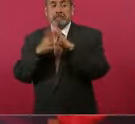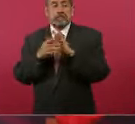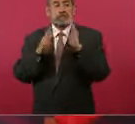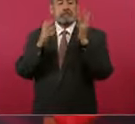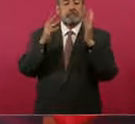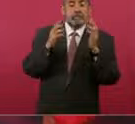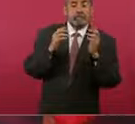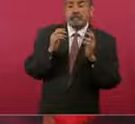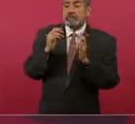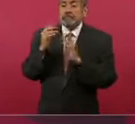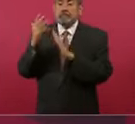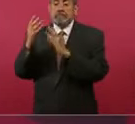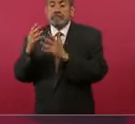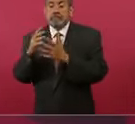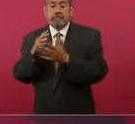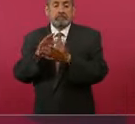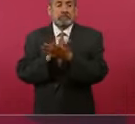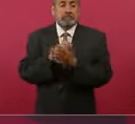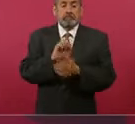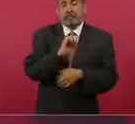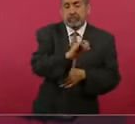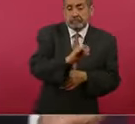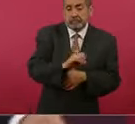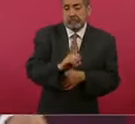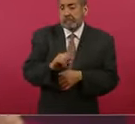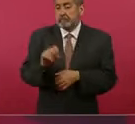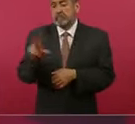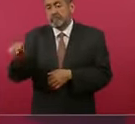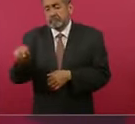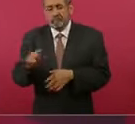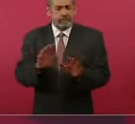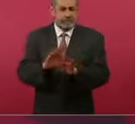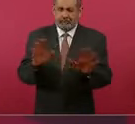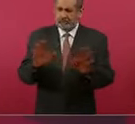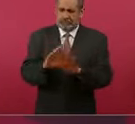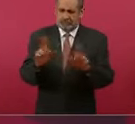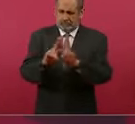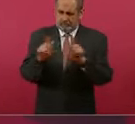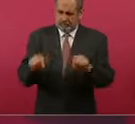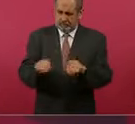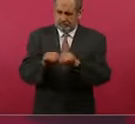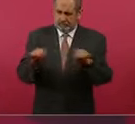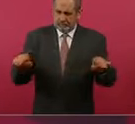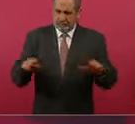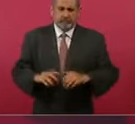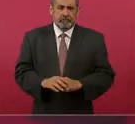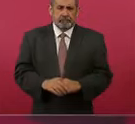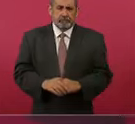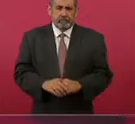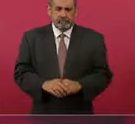aplausos y este sí, este no. Ya va a votar, gasto de eso. Sí,